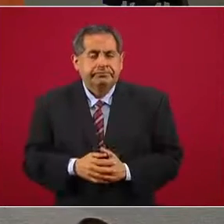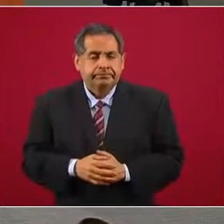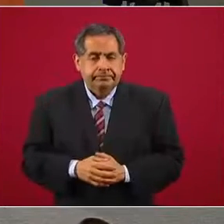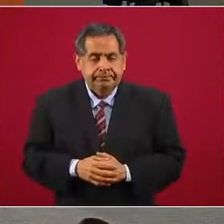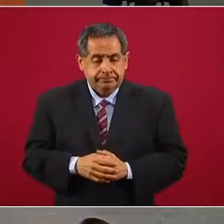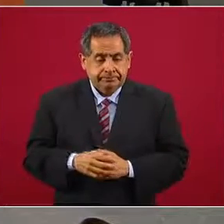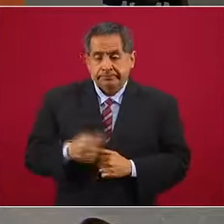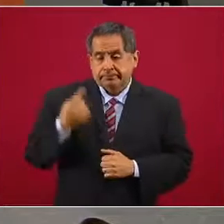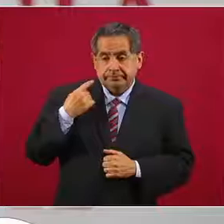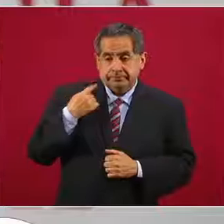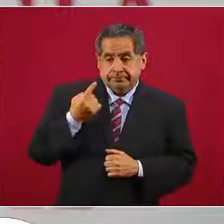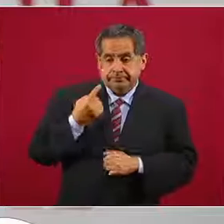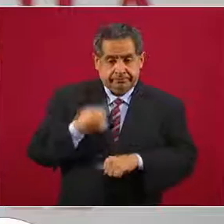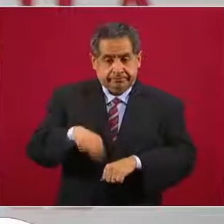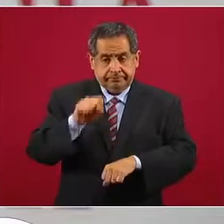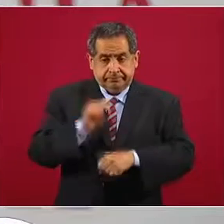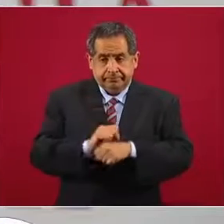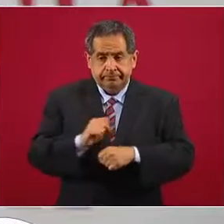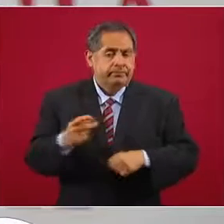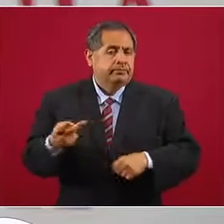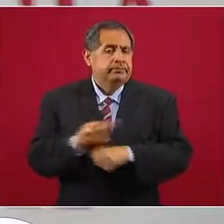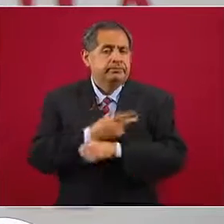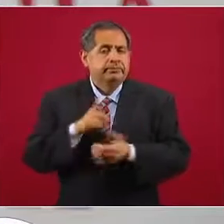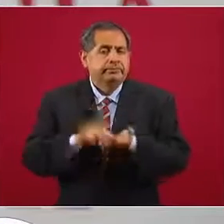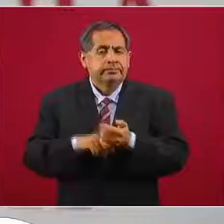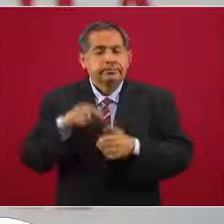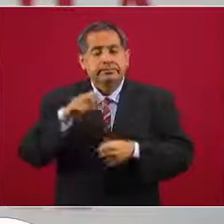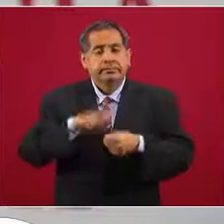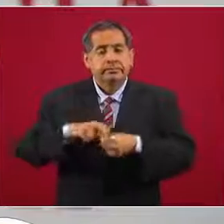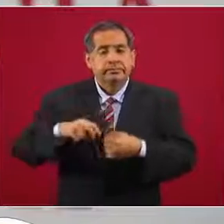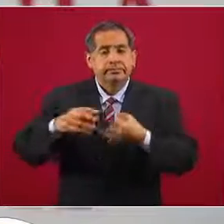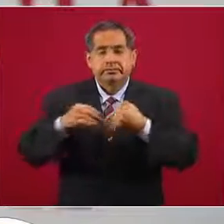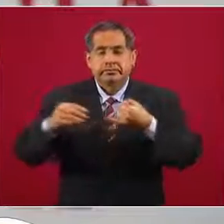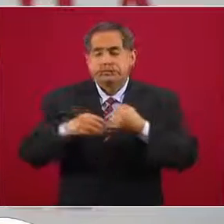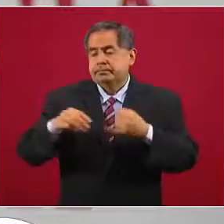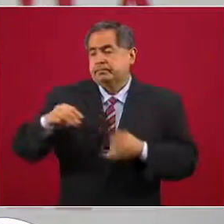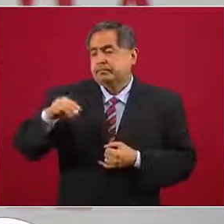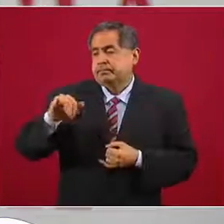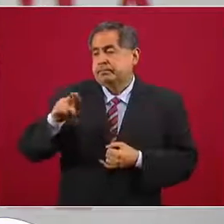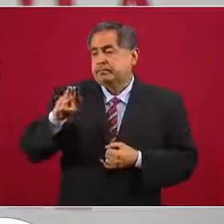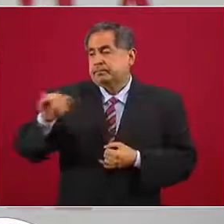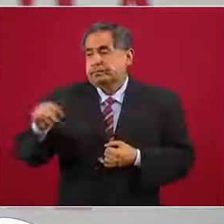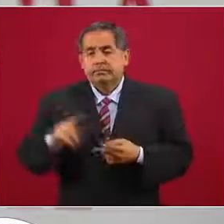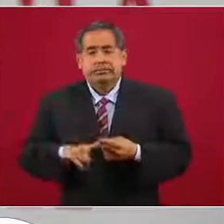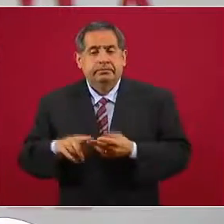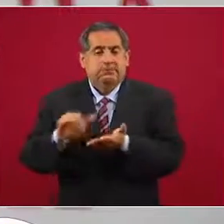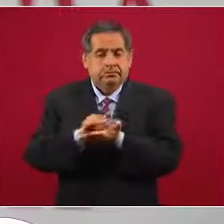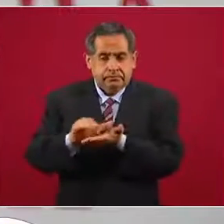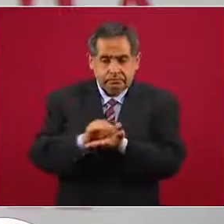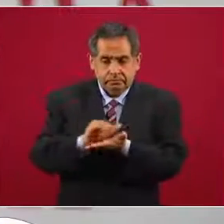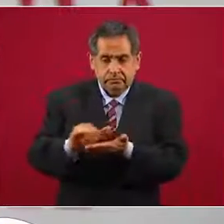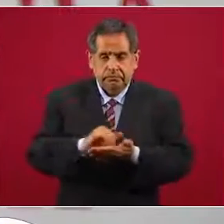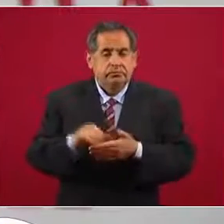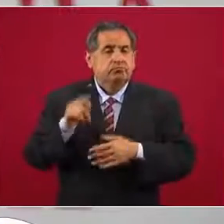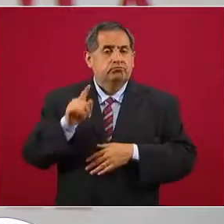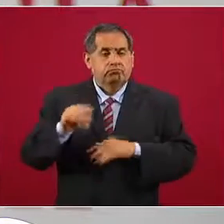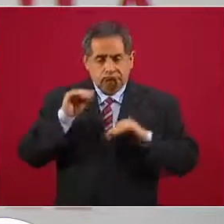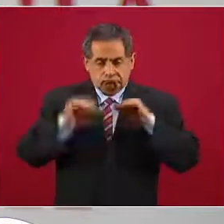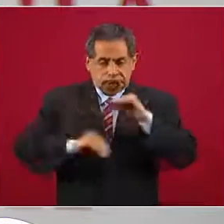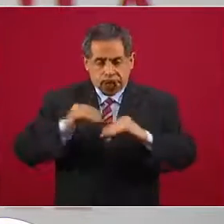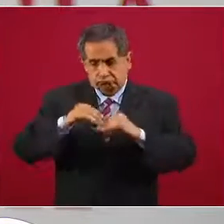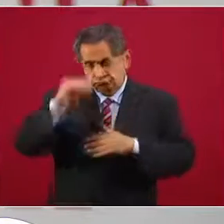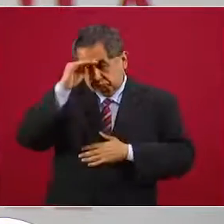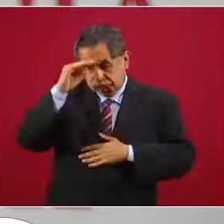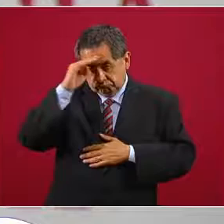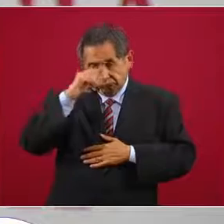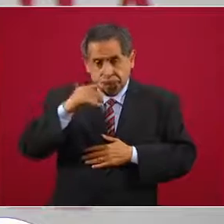semana las acciones del Consulado de México en Miami, en Nueva York, que se han dedicado a implementar el sistema